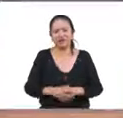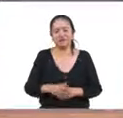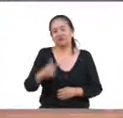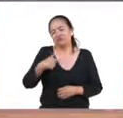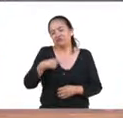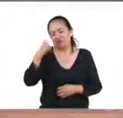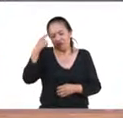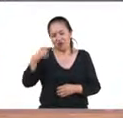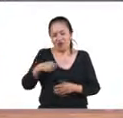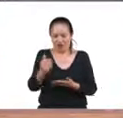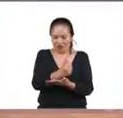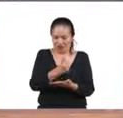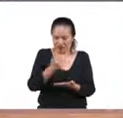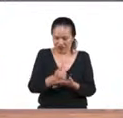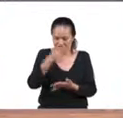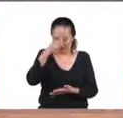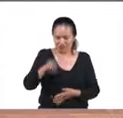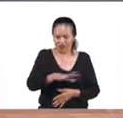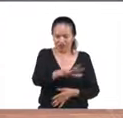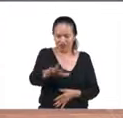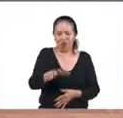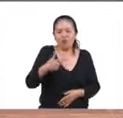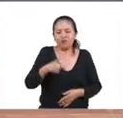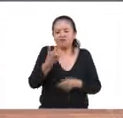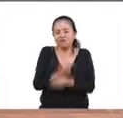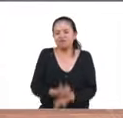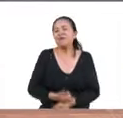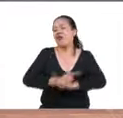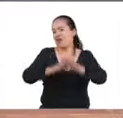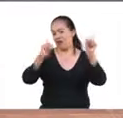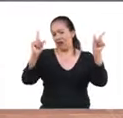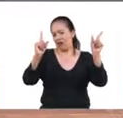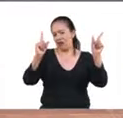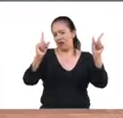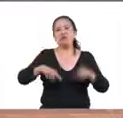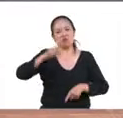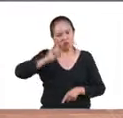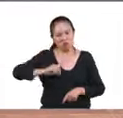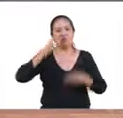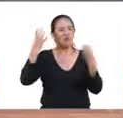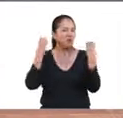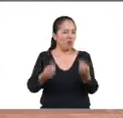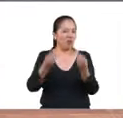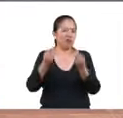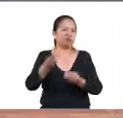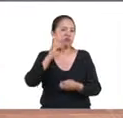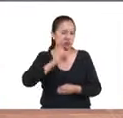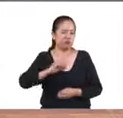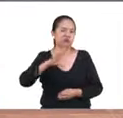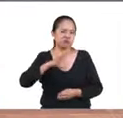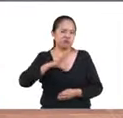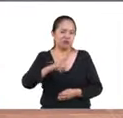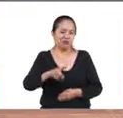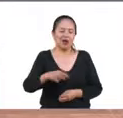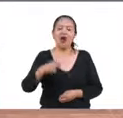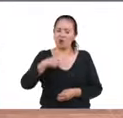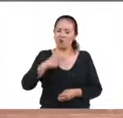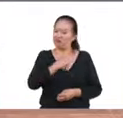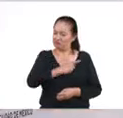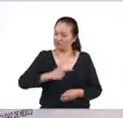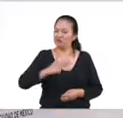una ciudad de libertades, una ciudad democrática y es una ciudad feminista. Y a mí me da mucho gusto